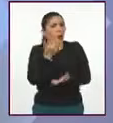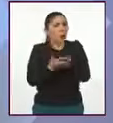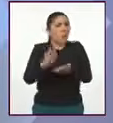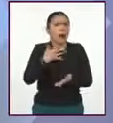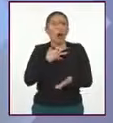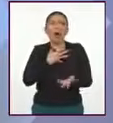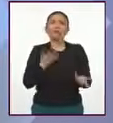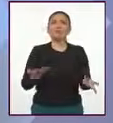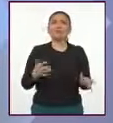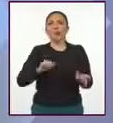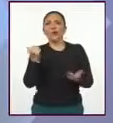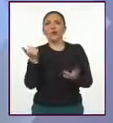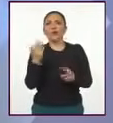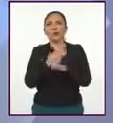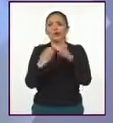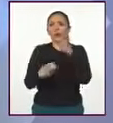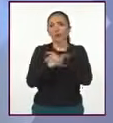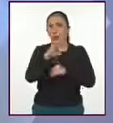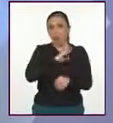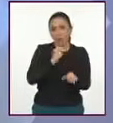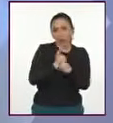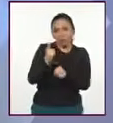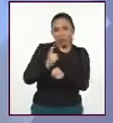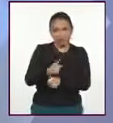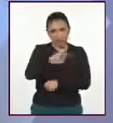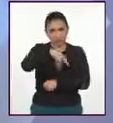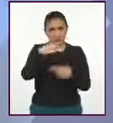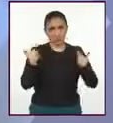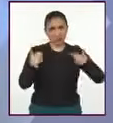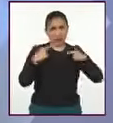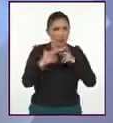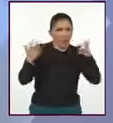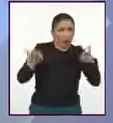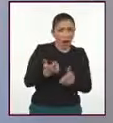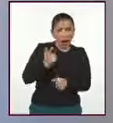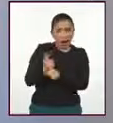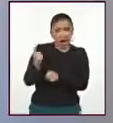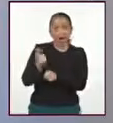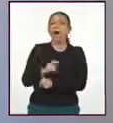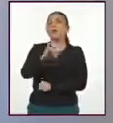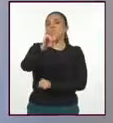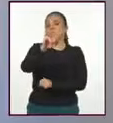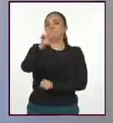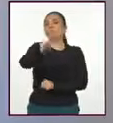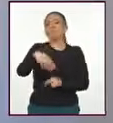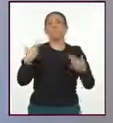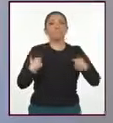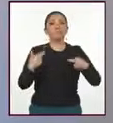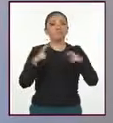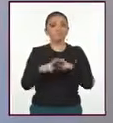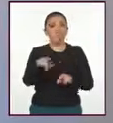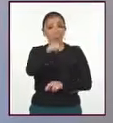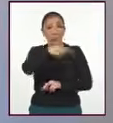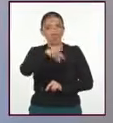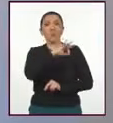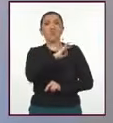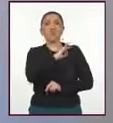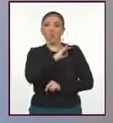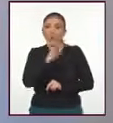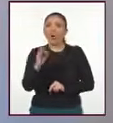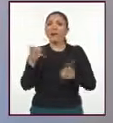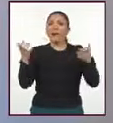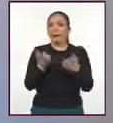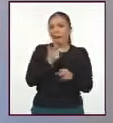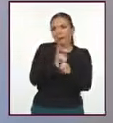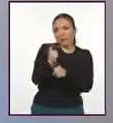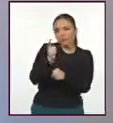otra cosa que pudiera detectar algún docente? Sí, los docentes pues tienen la posibilidad de detectar